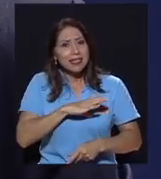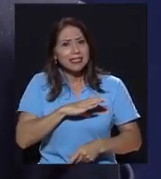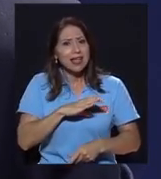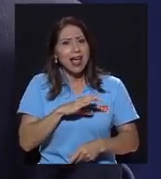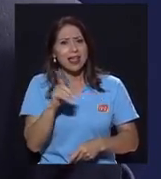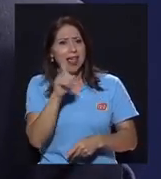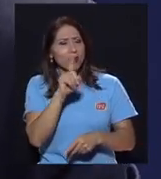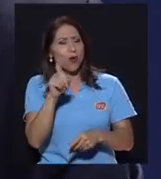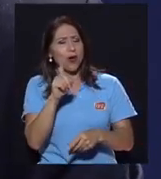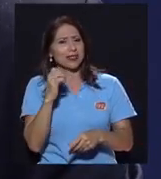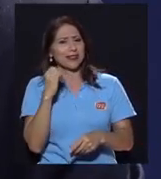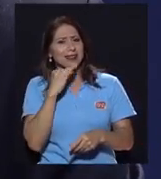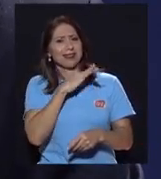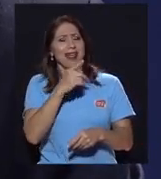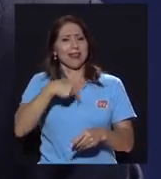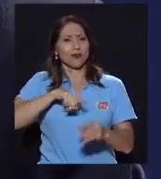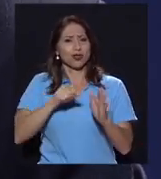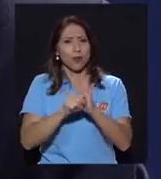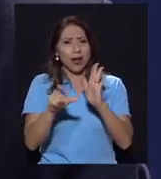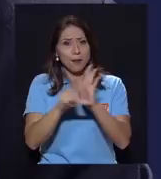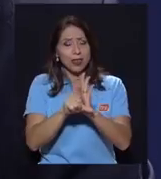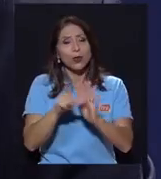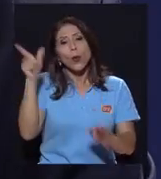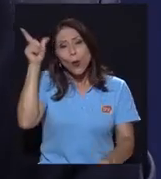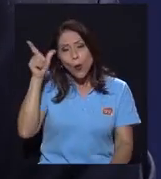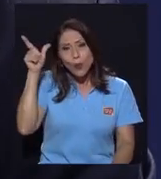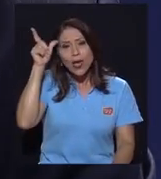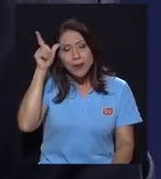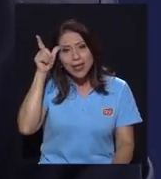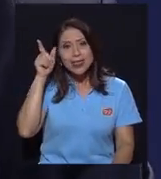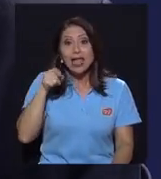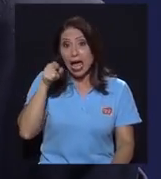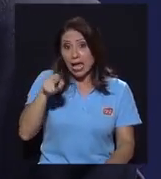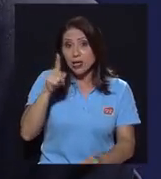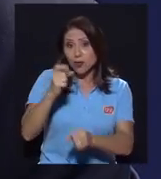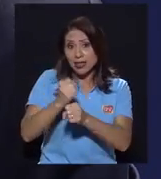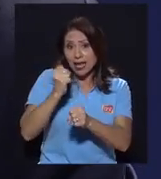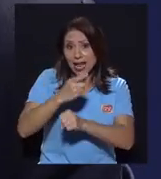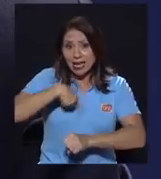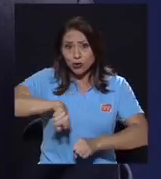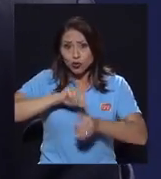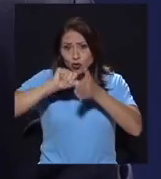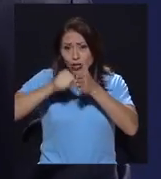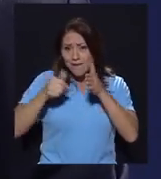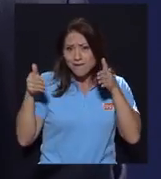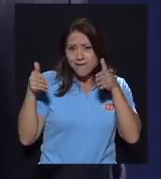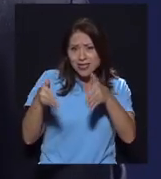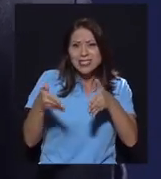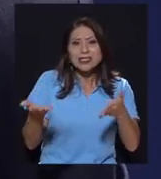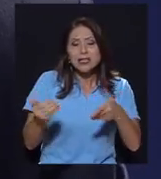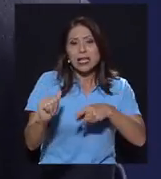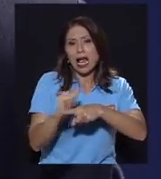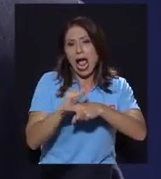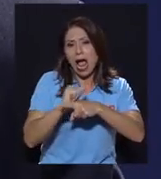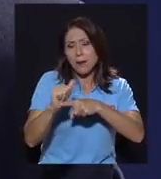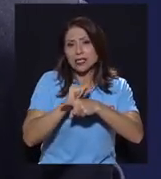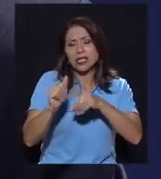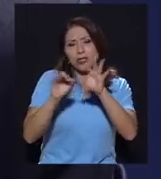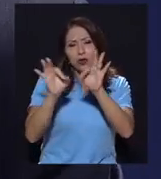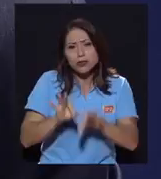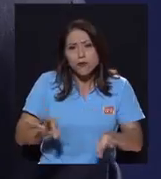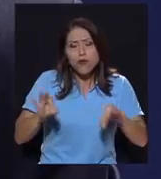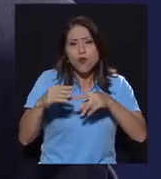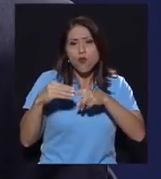extraña en nuestro parlamento obviamente ahí eso hay una tarea en la que estamos poniendo un énfasis la capacitación es fundamental